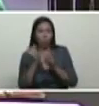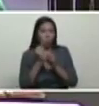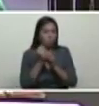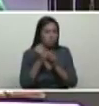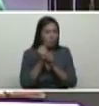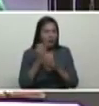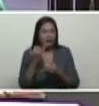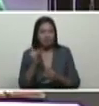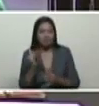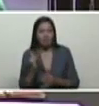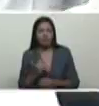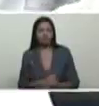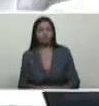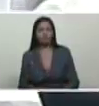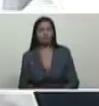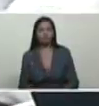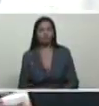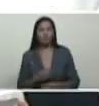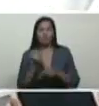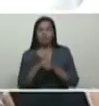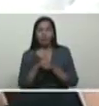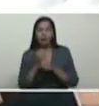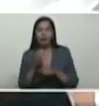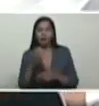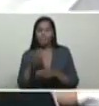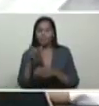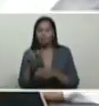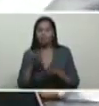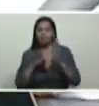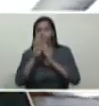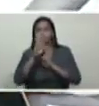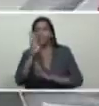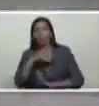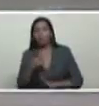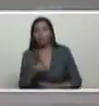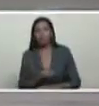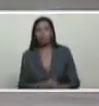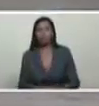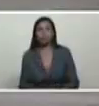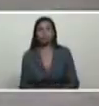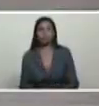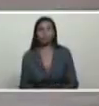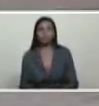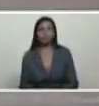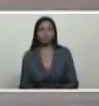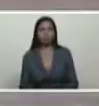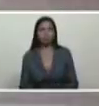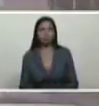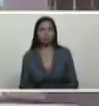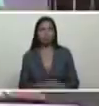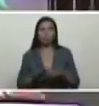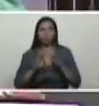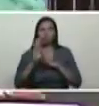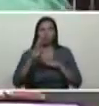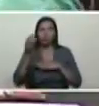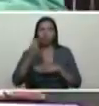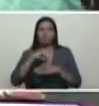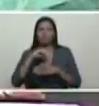con la gente que quiere progresar. El progresismo ha llegado a